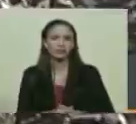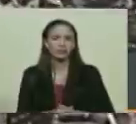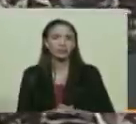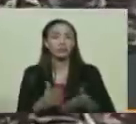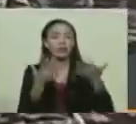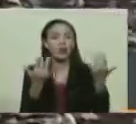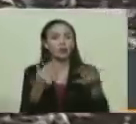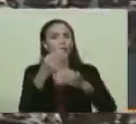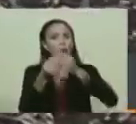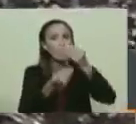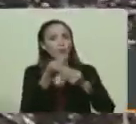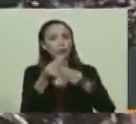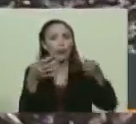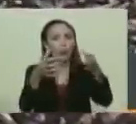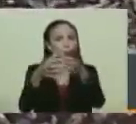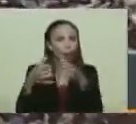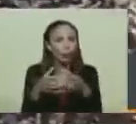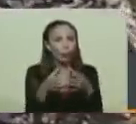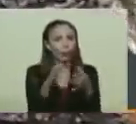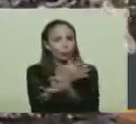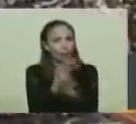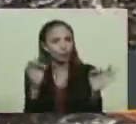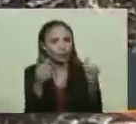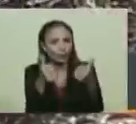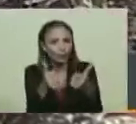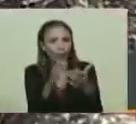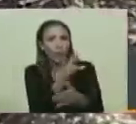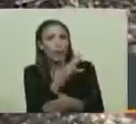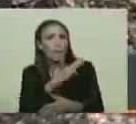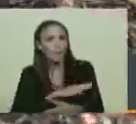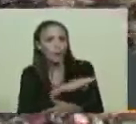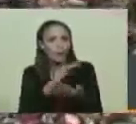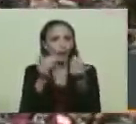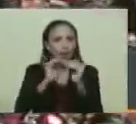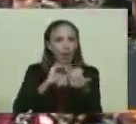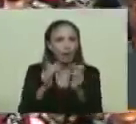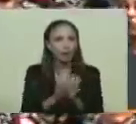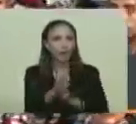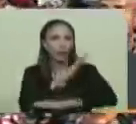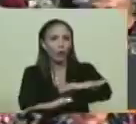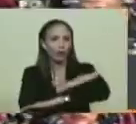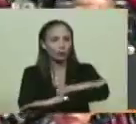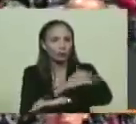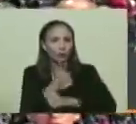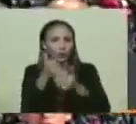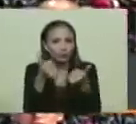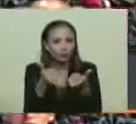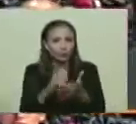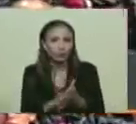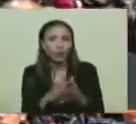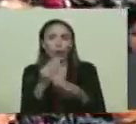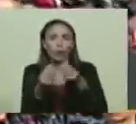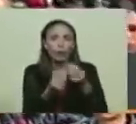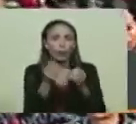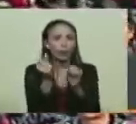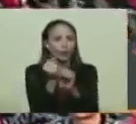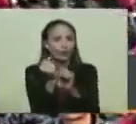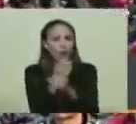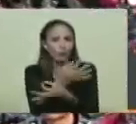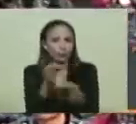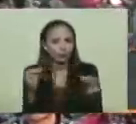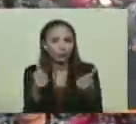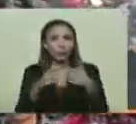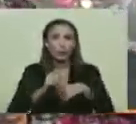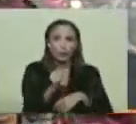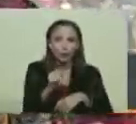Vamos a hacer una gran cruzada por la moral, la ética, la disciplina, la operatividad, la eficiencia, la honestidad de la